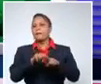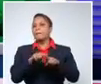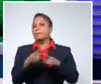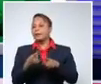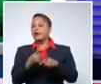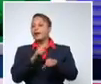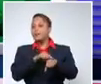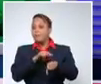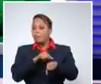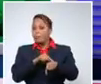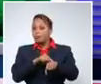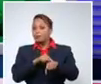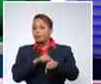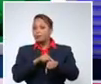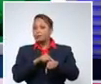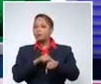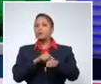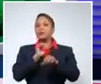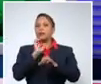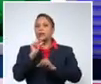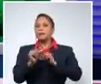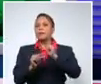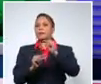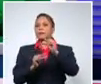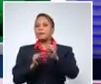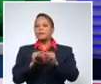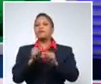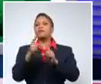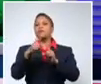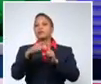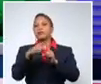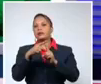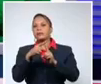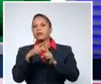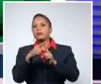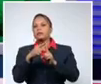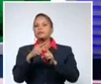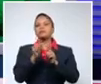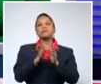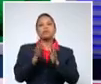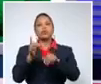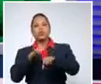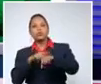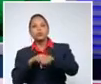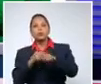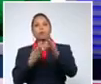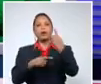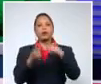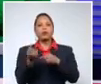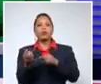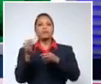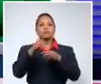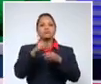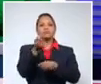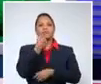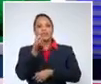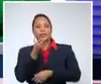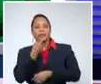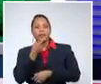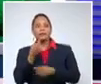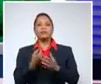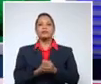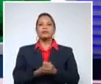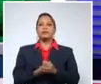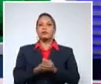algunas particularidades del tratamiento, algunos medicamentos que se introducen, otros que se